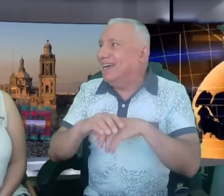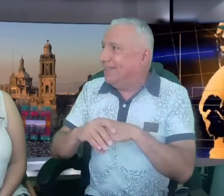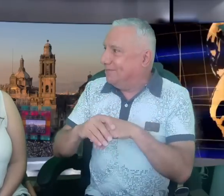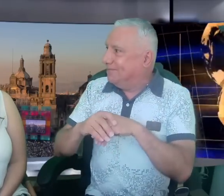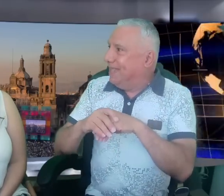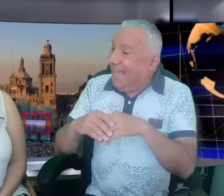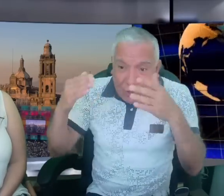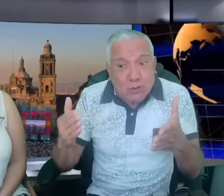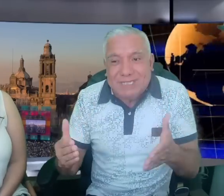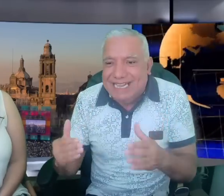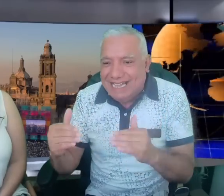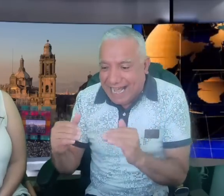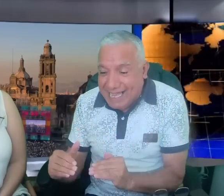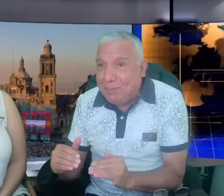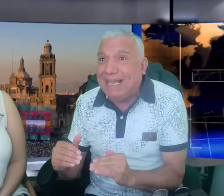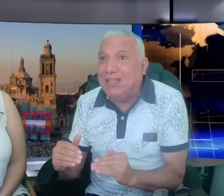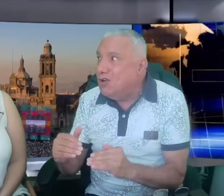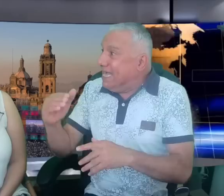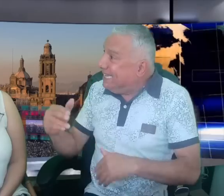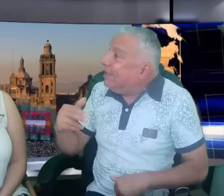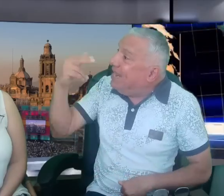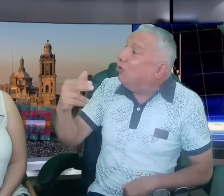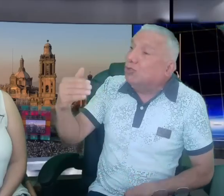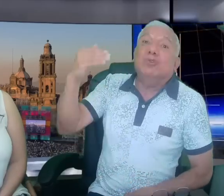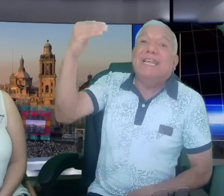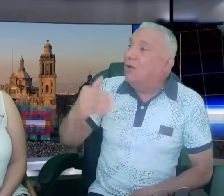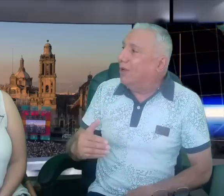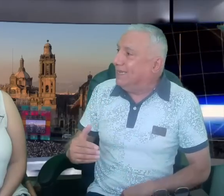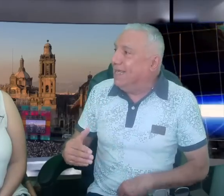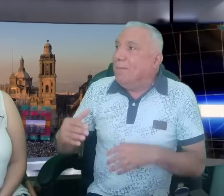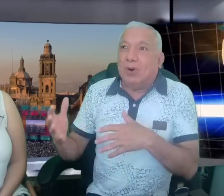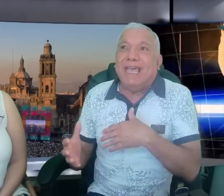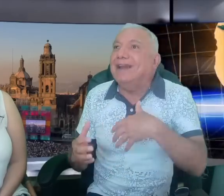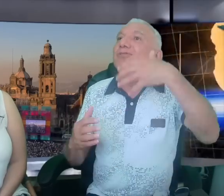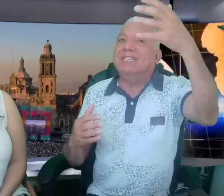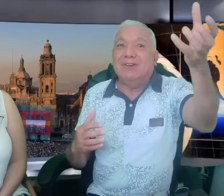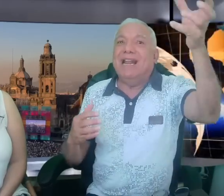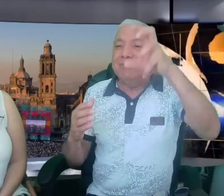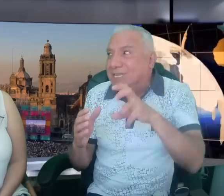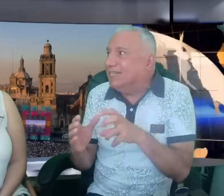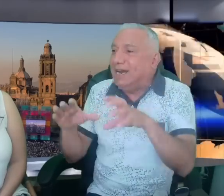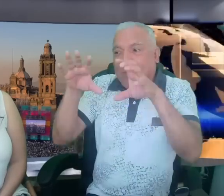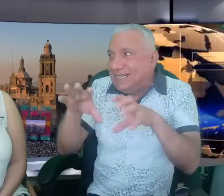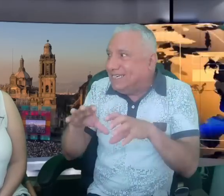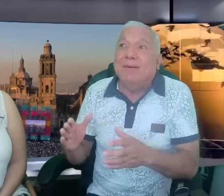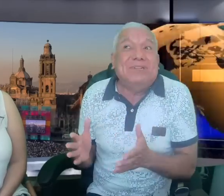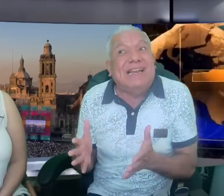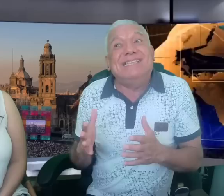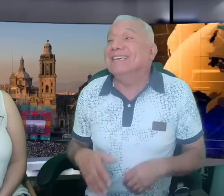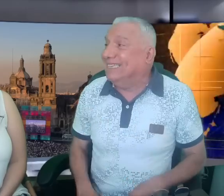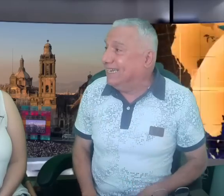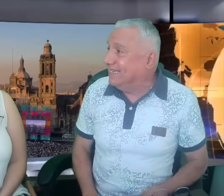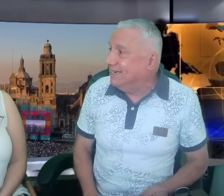integrada. Eso sucede aquí en pequeño y también otro sucede en lo grande. ¿Por qué el Consejo de la Judicatura no hace nada?